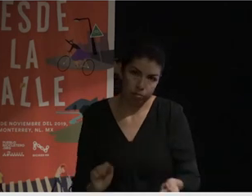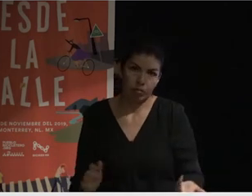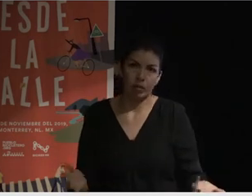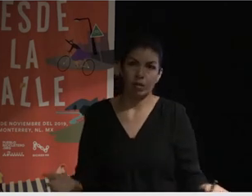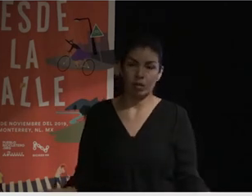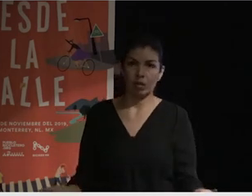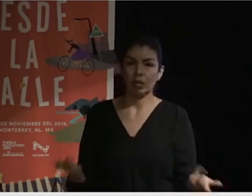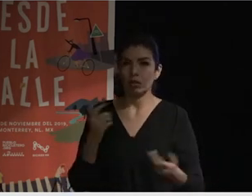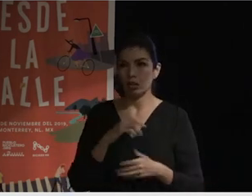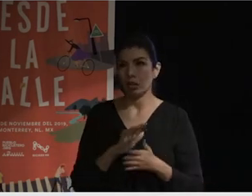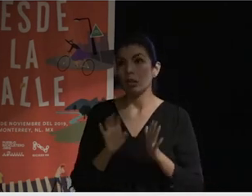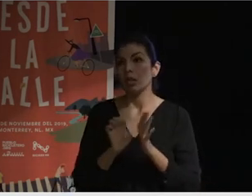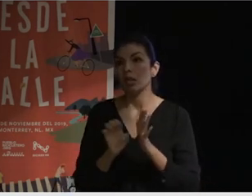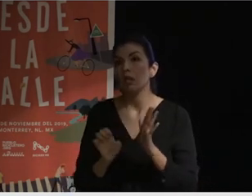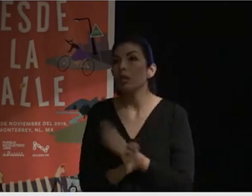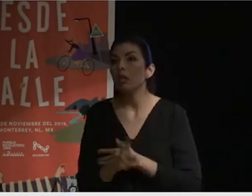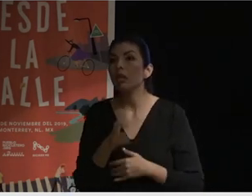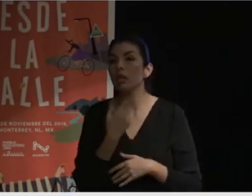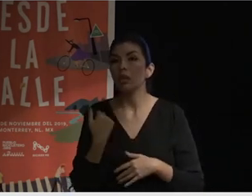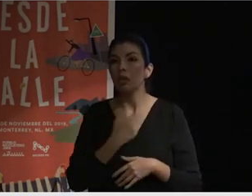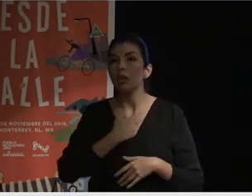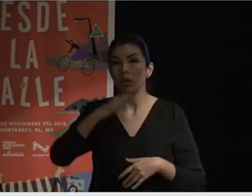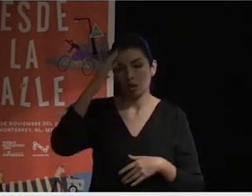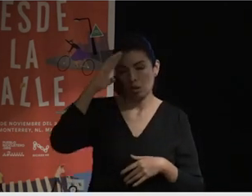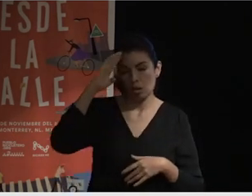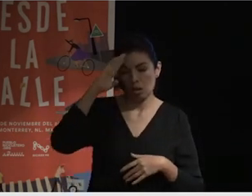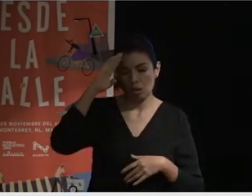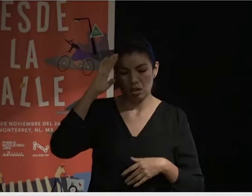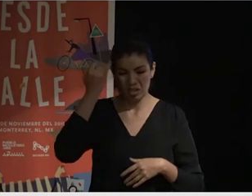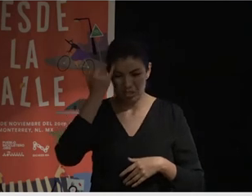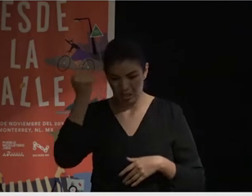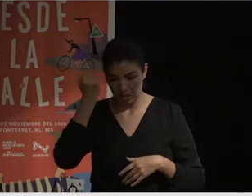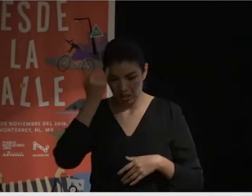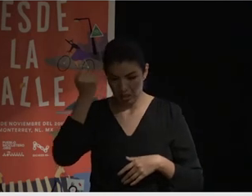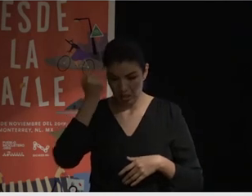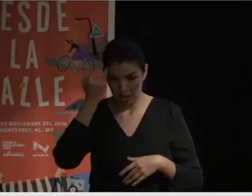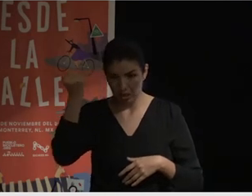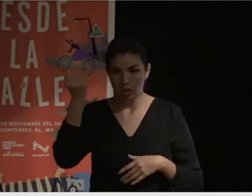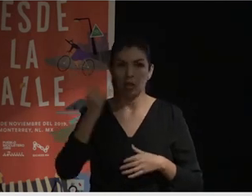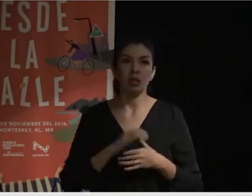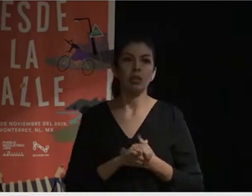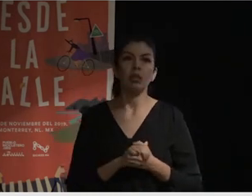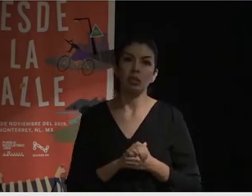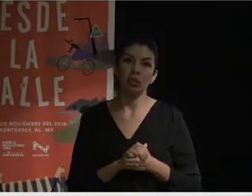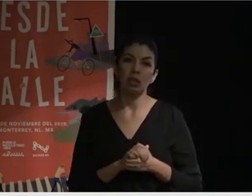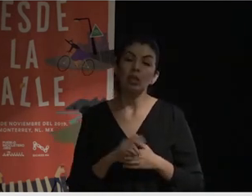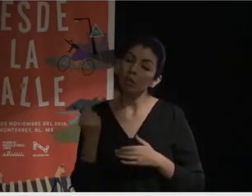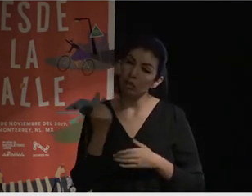que todos como que alimentamos y que creo que hay que echar a volar, ¿no? Y hacer proyectos humildes,